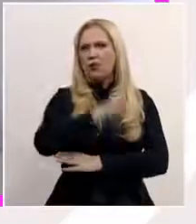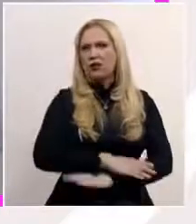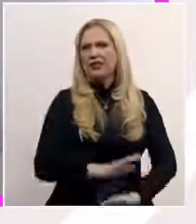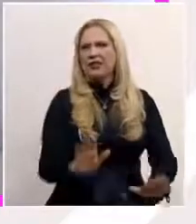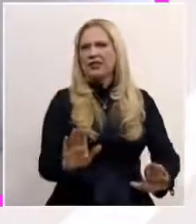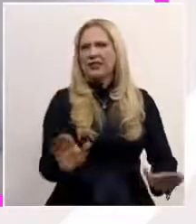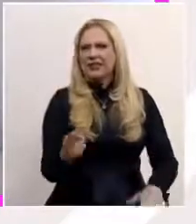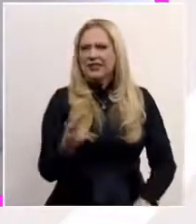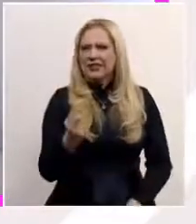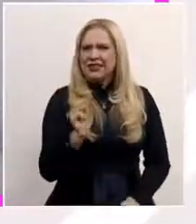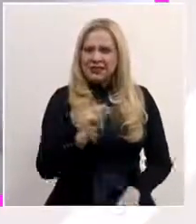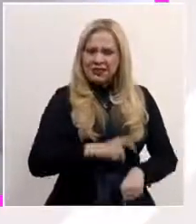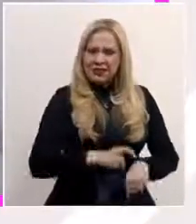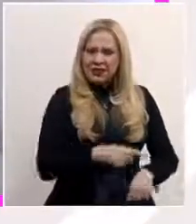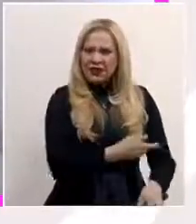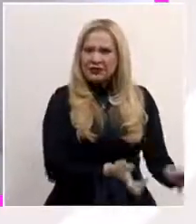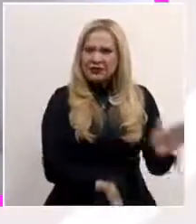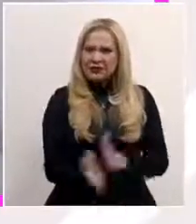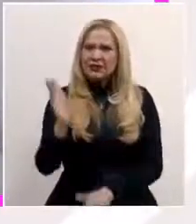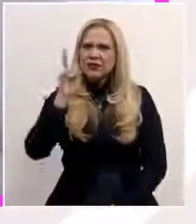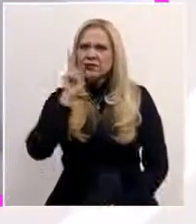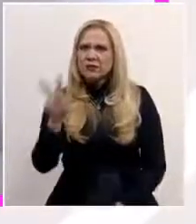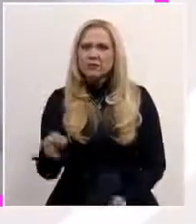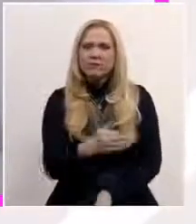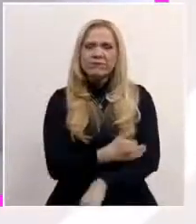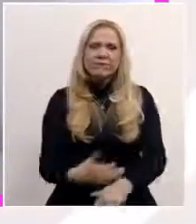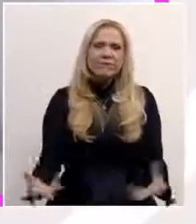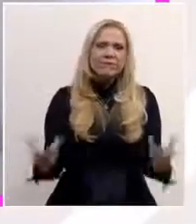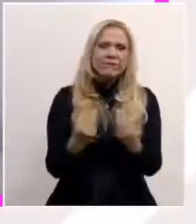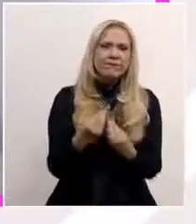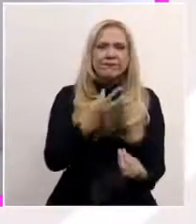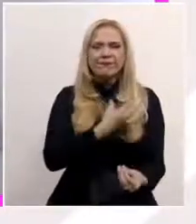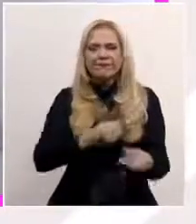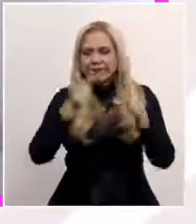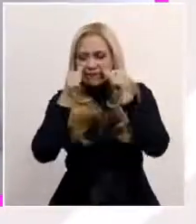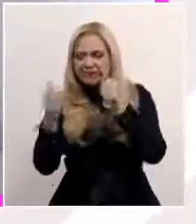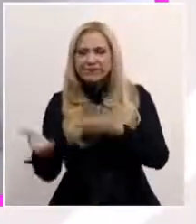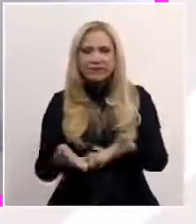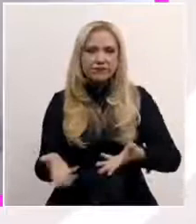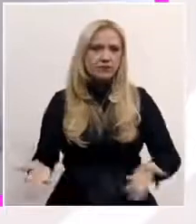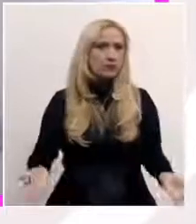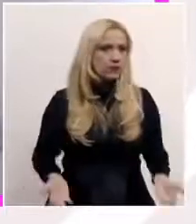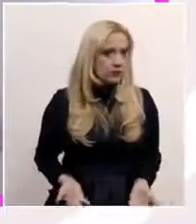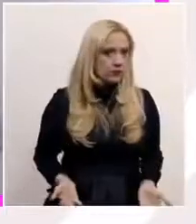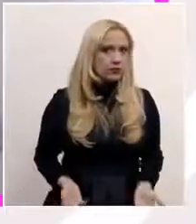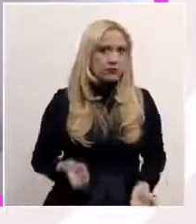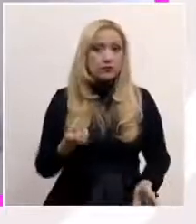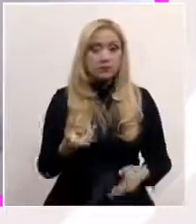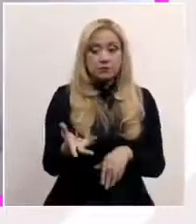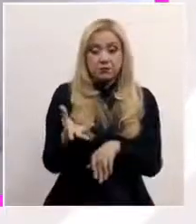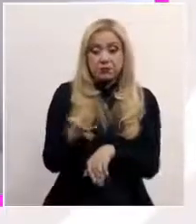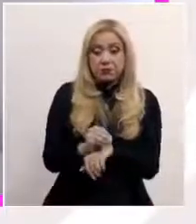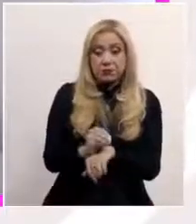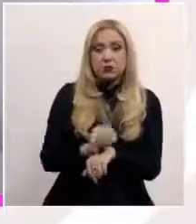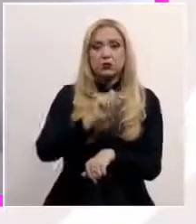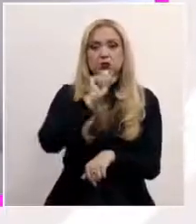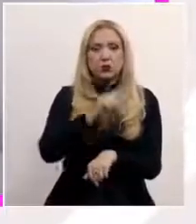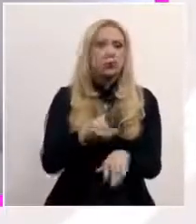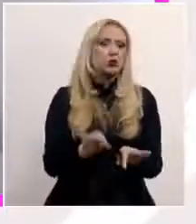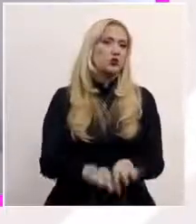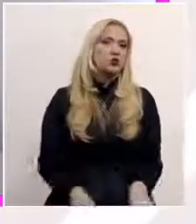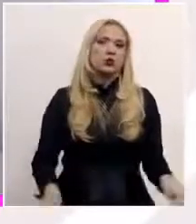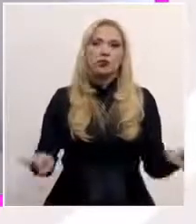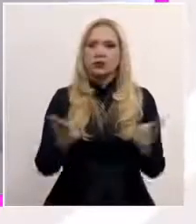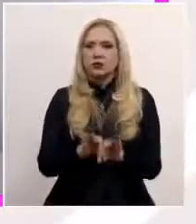se asuma sí o sí, ¿no? O sea, y entonces creo que las licencias, pues es parte fundamental,